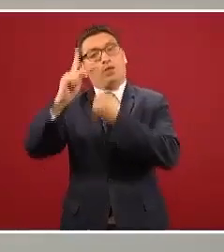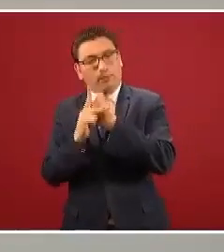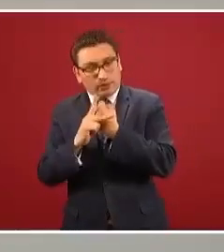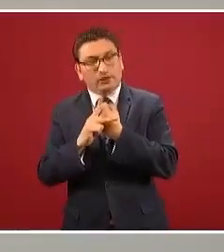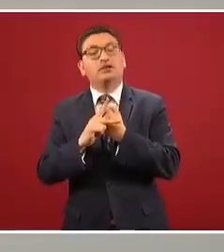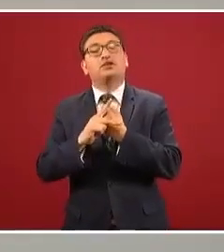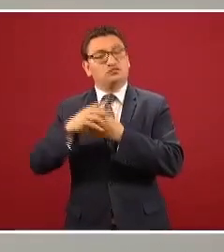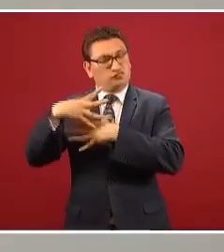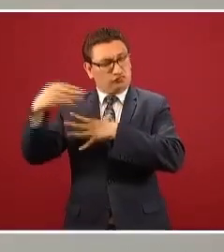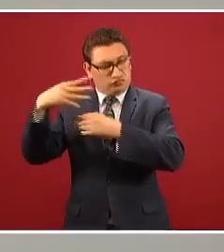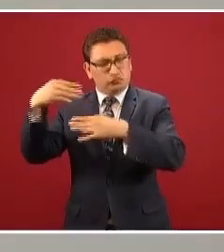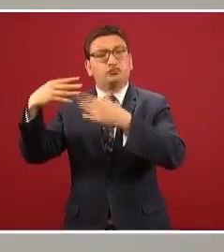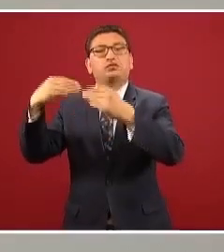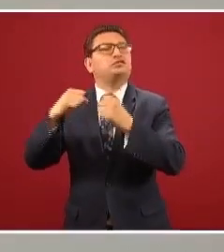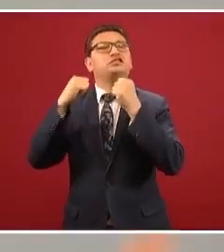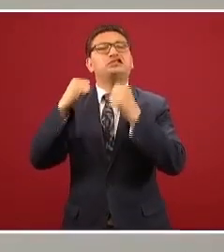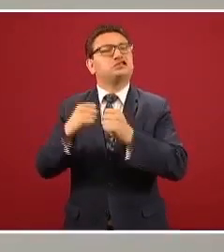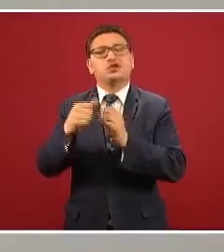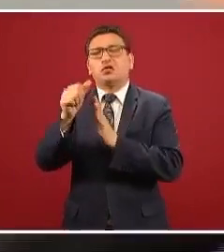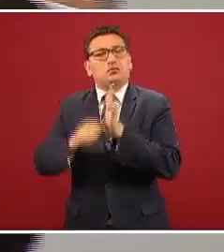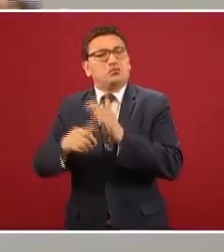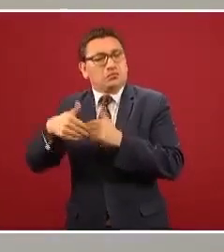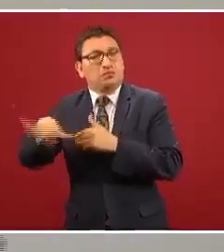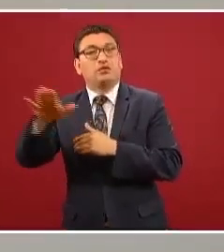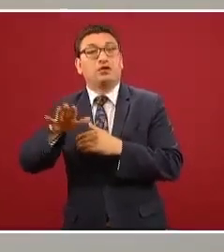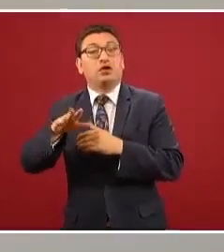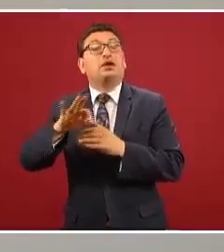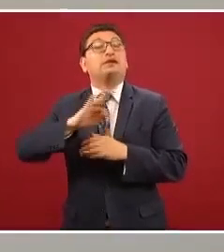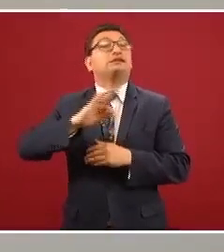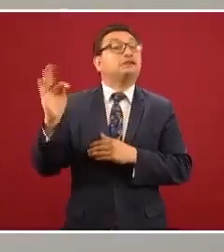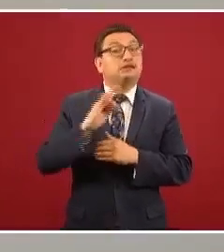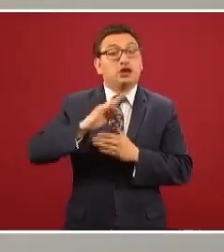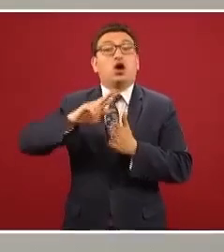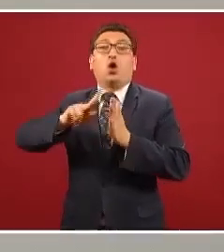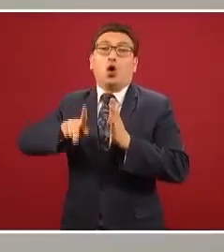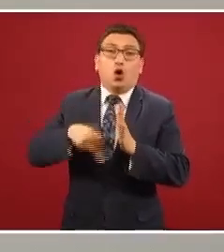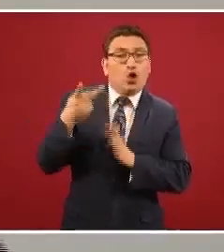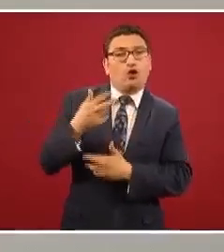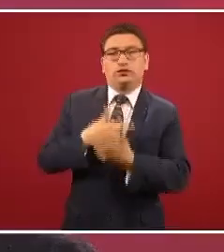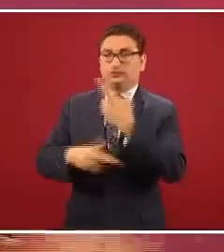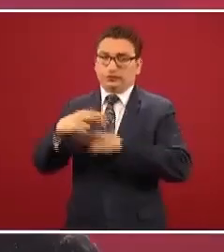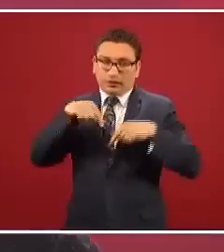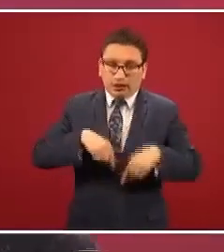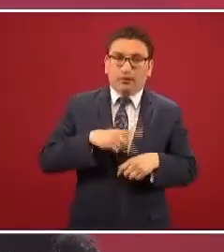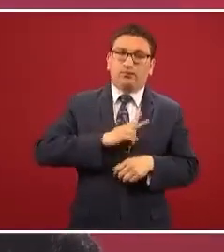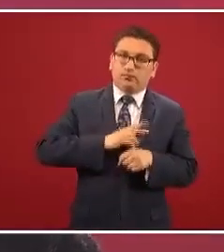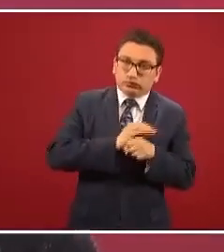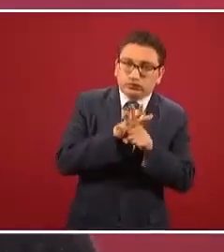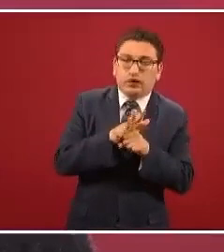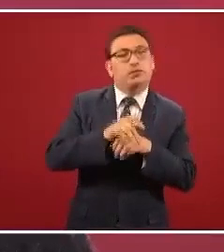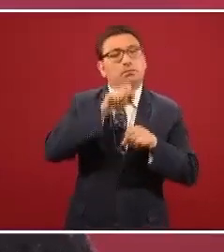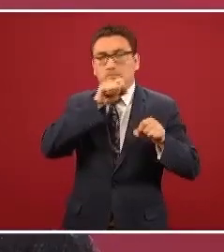seguramente continuará por varios meses, volvamos a tener importación de casos y se tendrá que seguir haciendo el